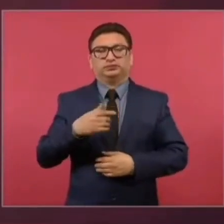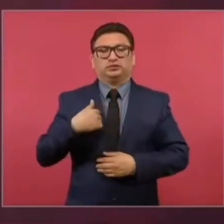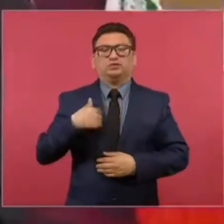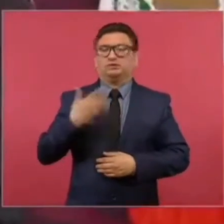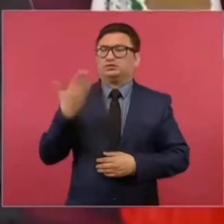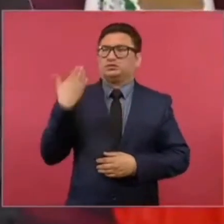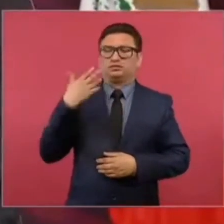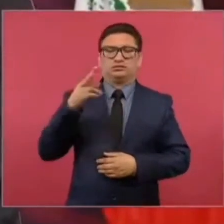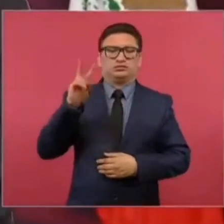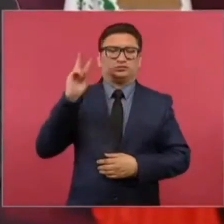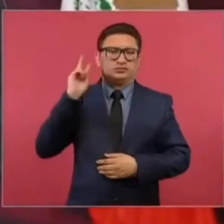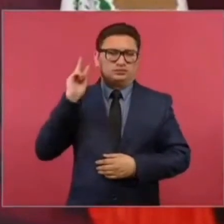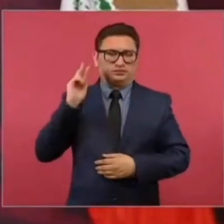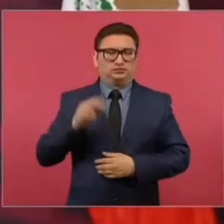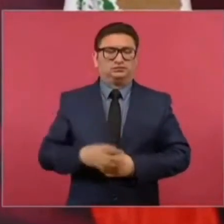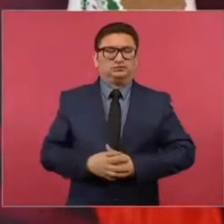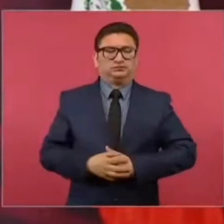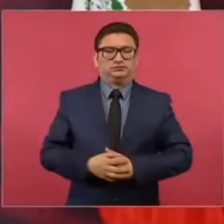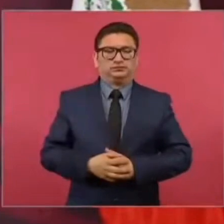el viernes